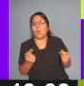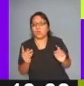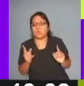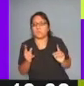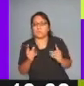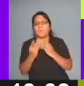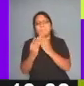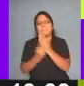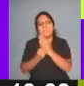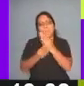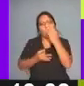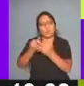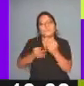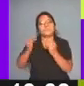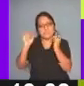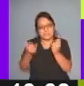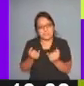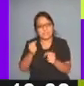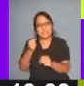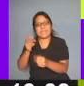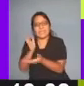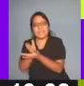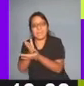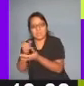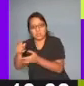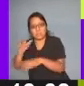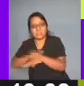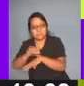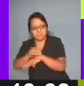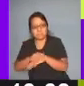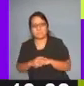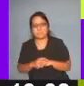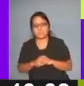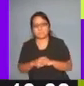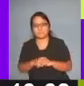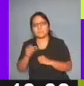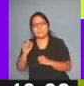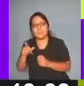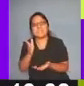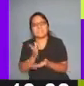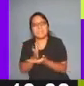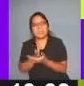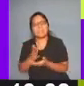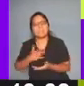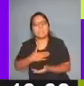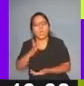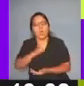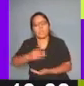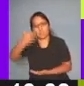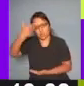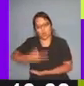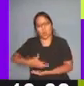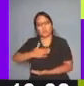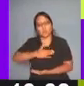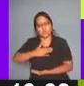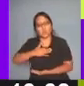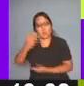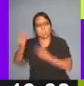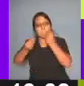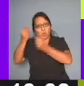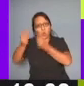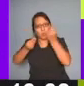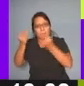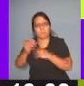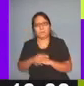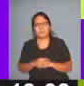Ministerio de Justicia. Uno de esos derechos humanos trascendentales que a mí en lo personal me preocupa muchísimo